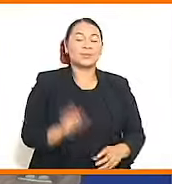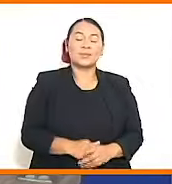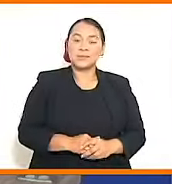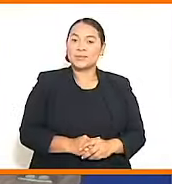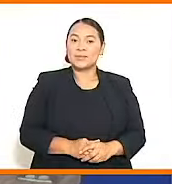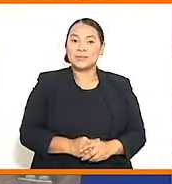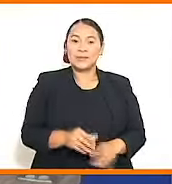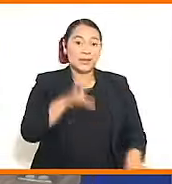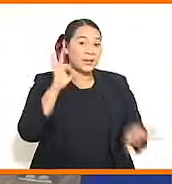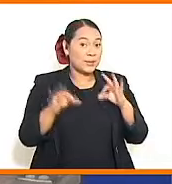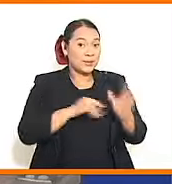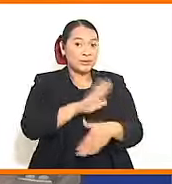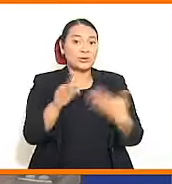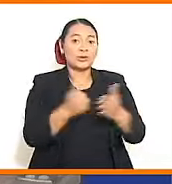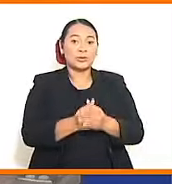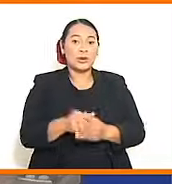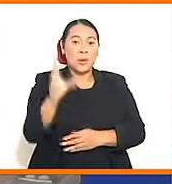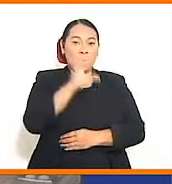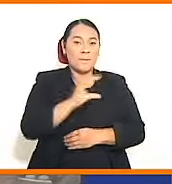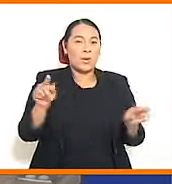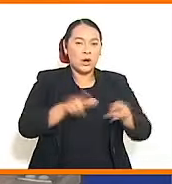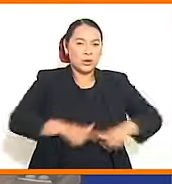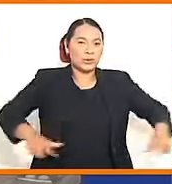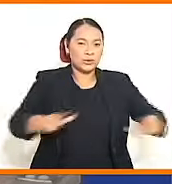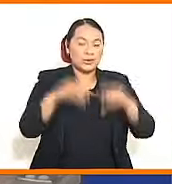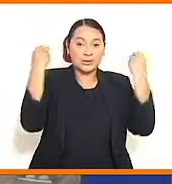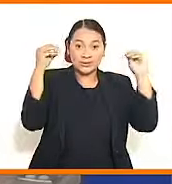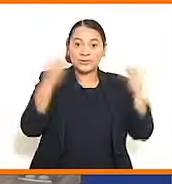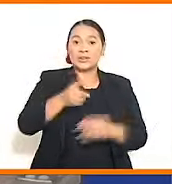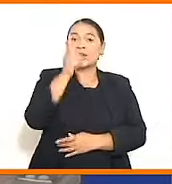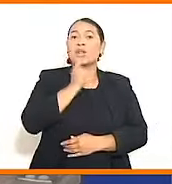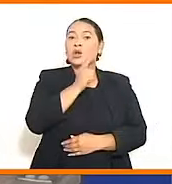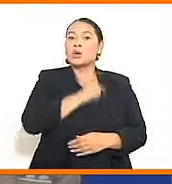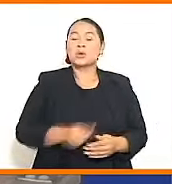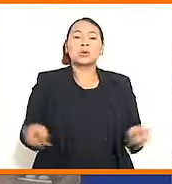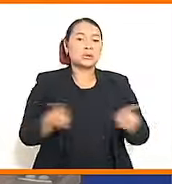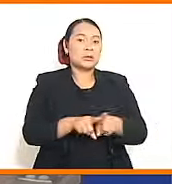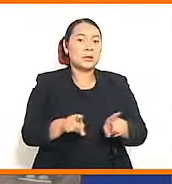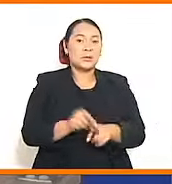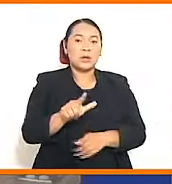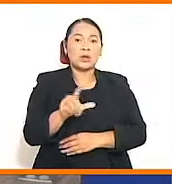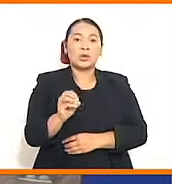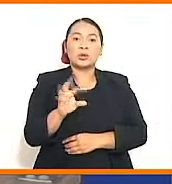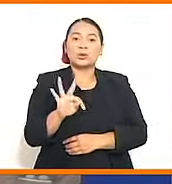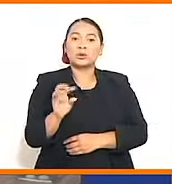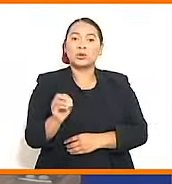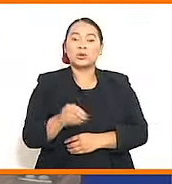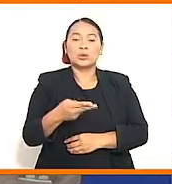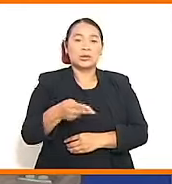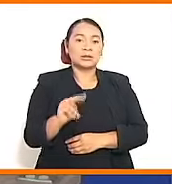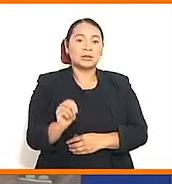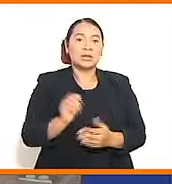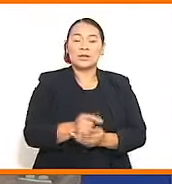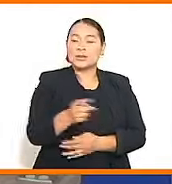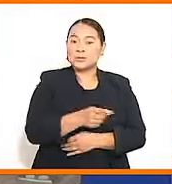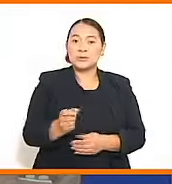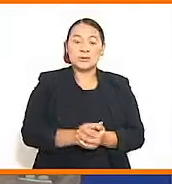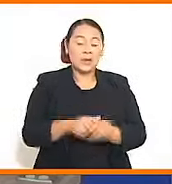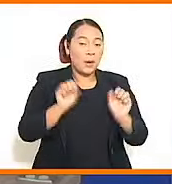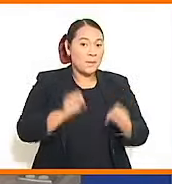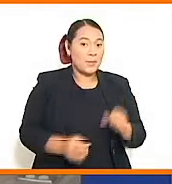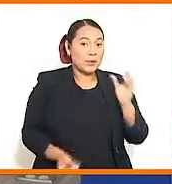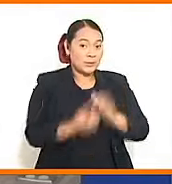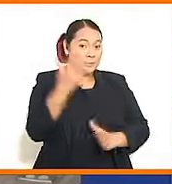Te invito a que asistas a algún punto de venta Loto o ingreses a loto.hn para volverte el próximo millonario